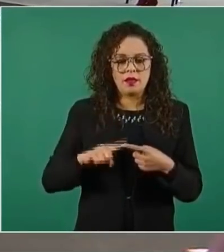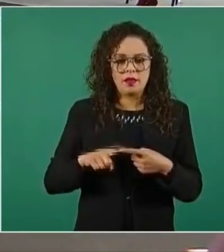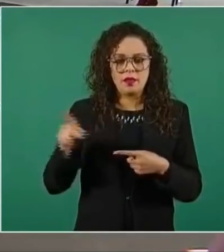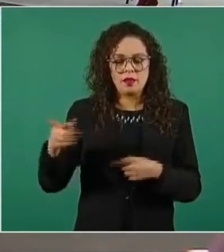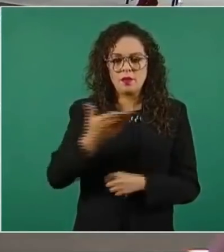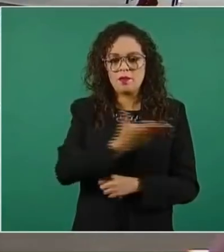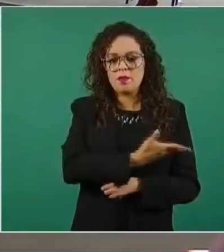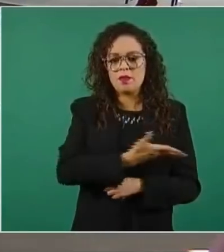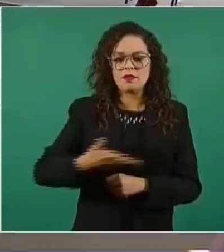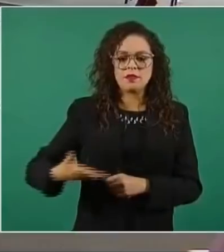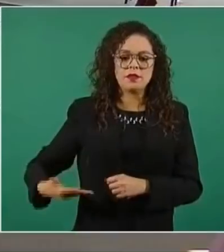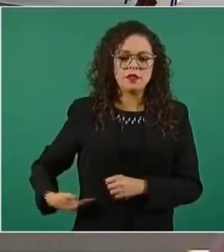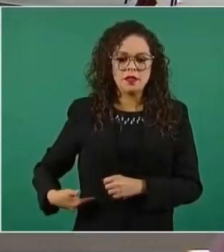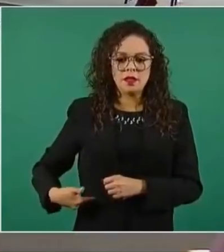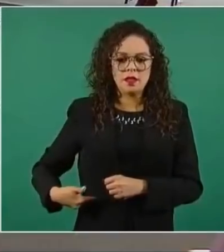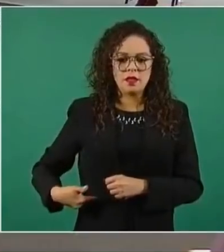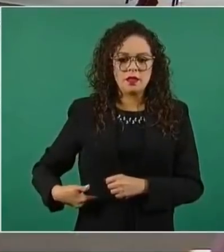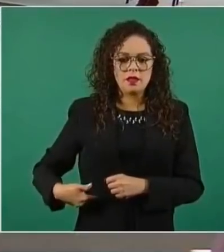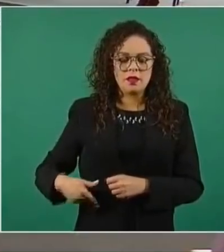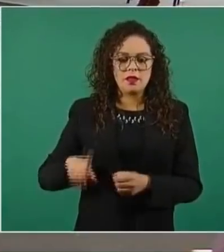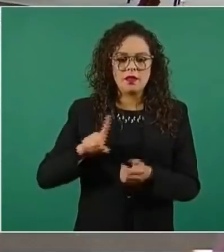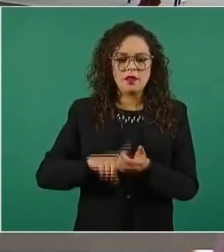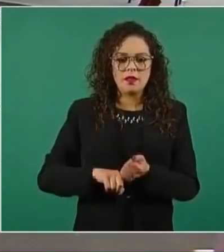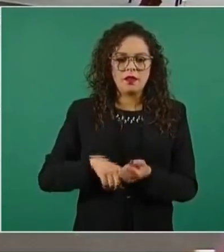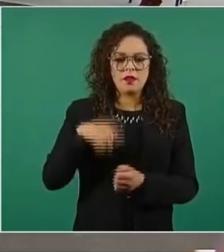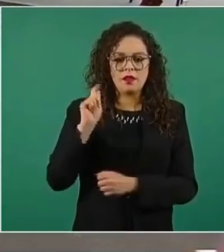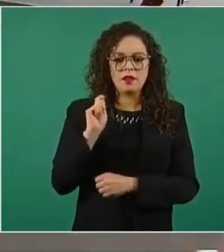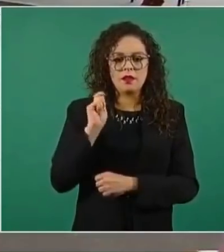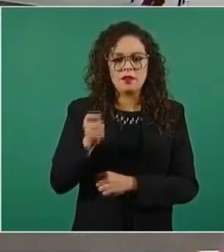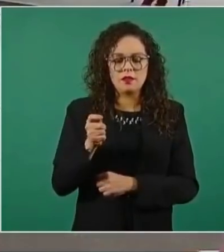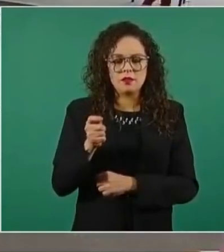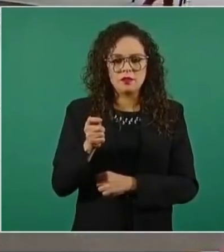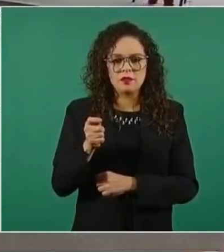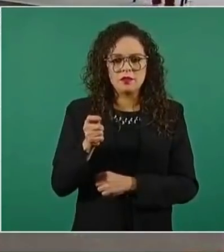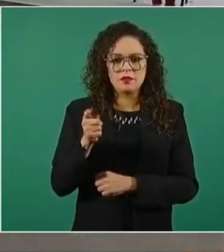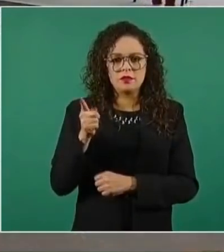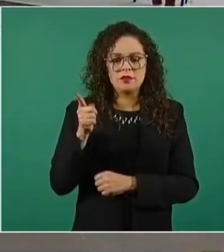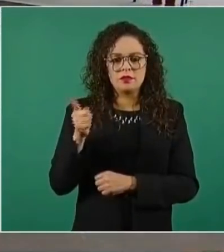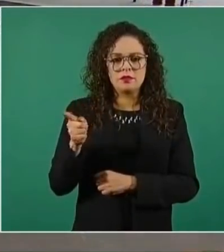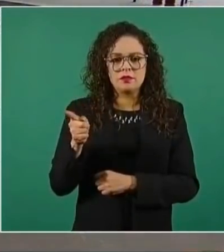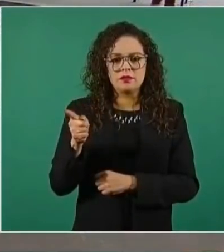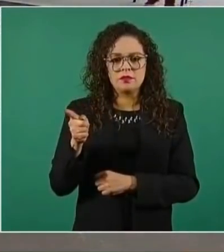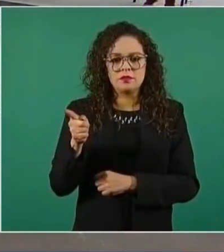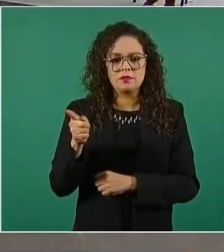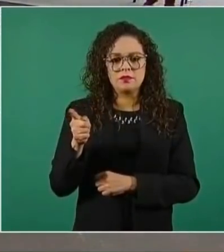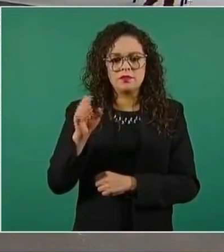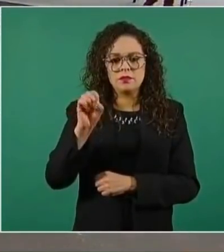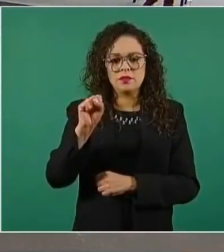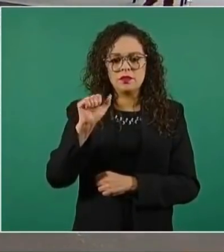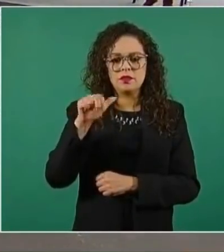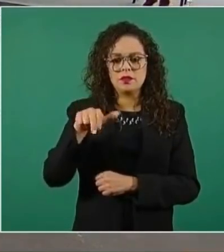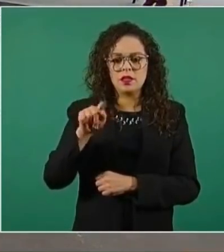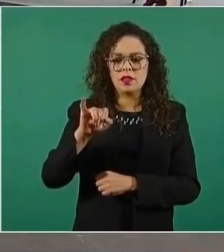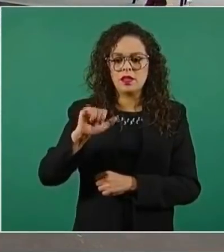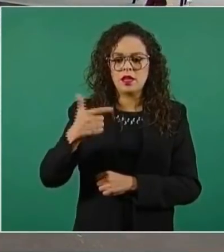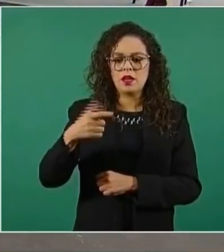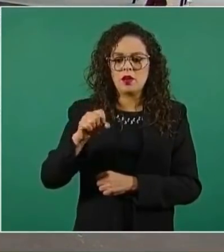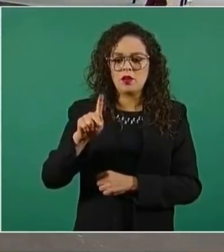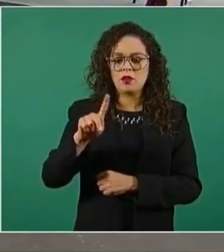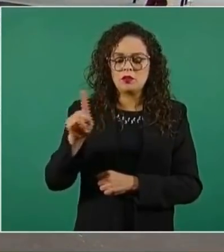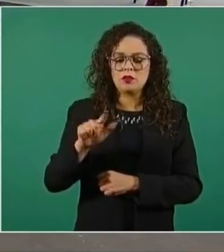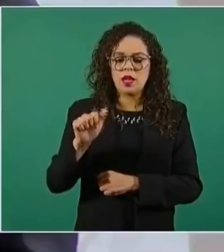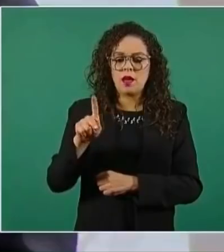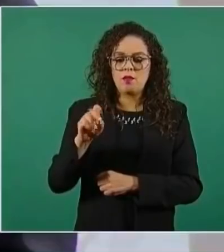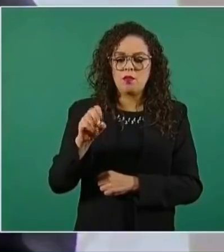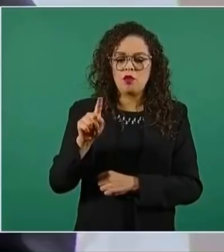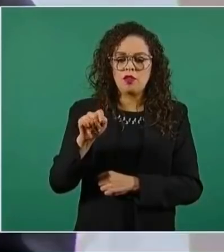presidenta del Comisariado Ejidal de Santiago Zapotitlán, de